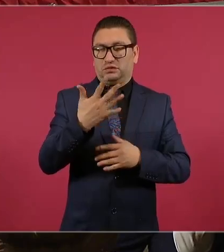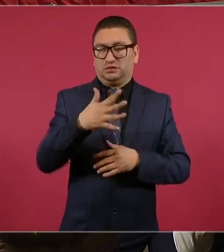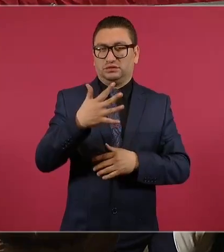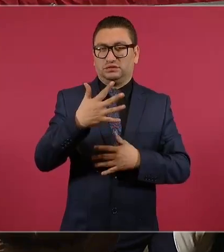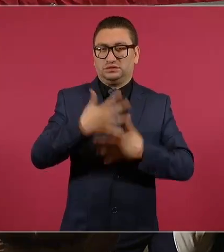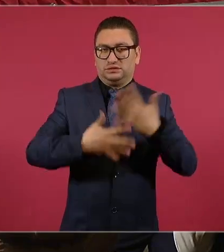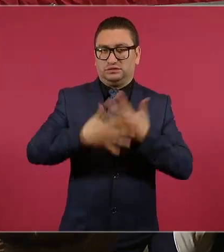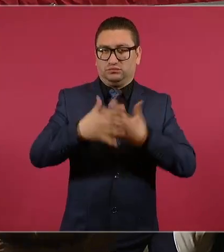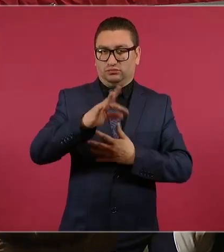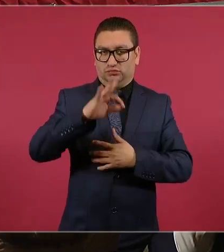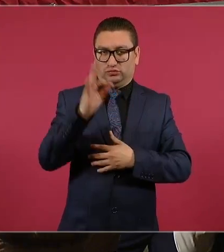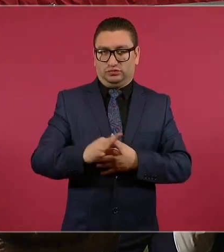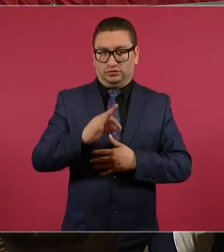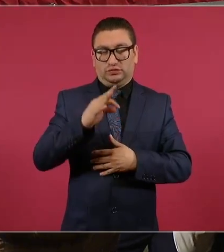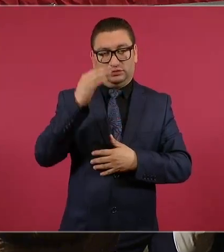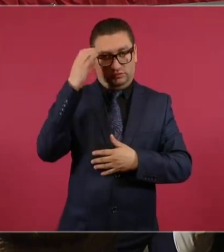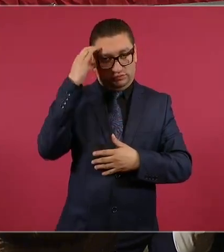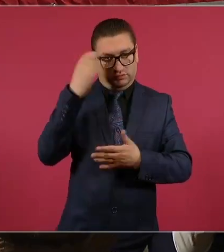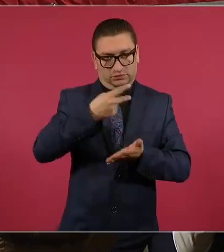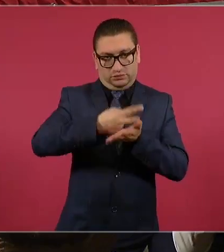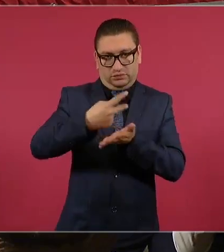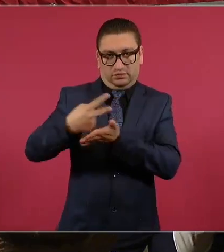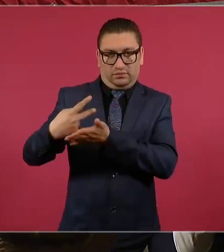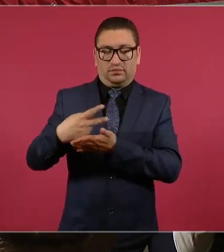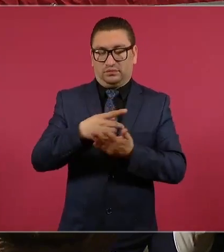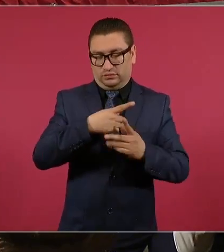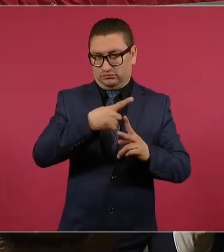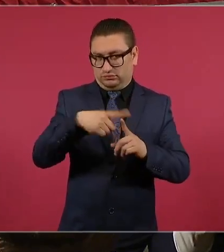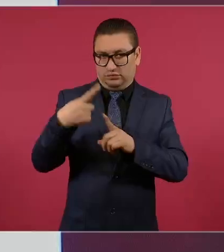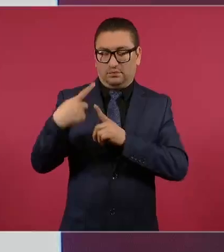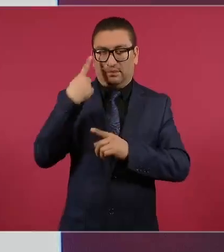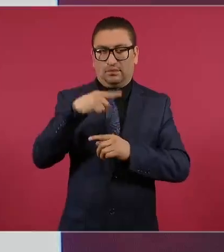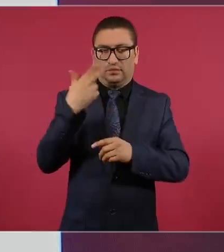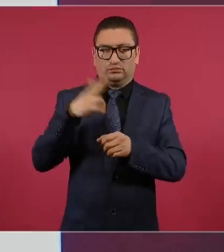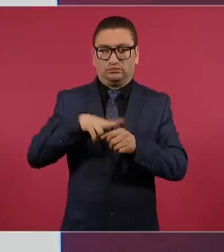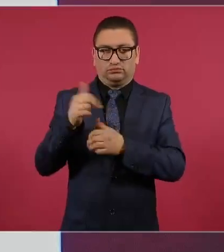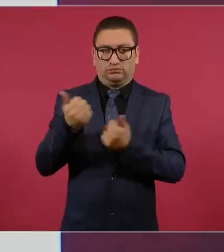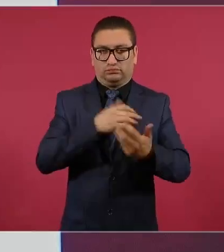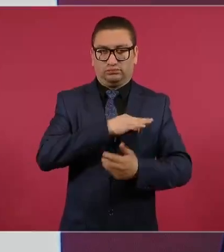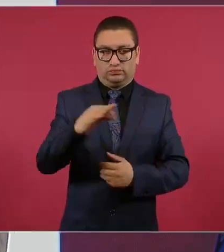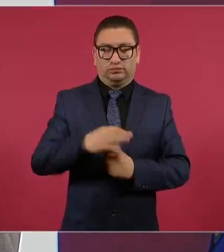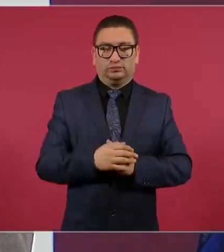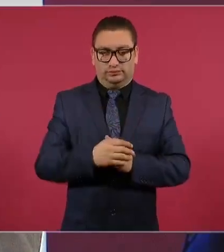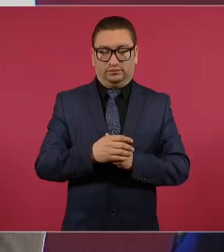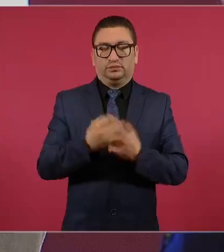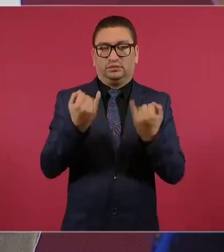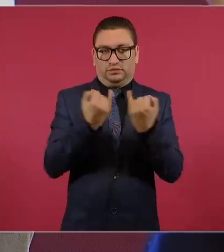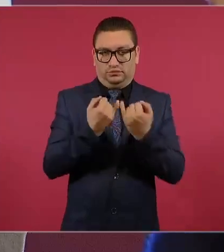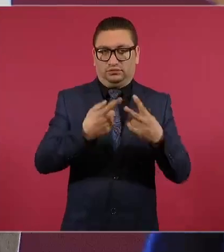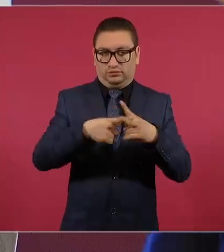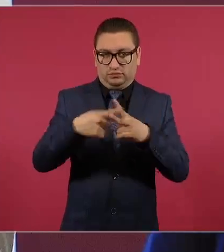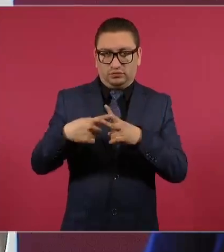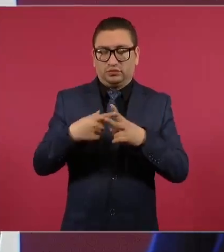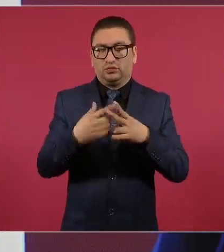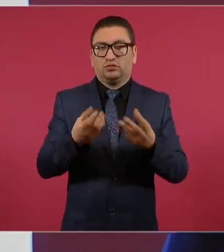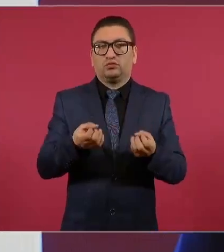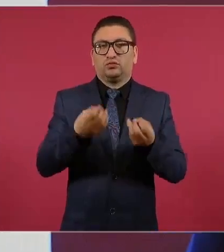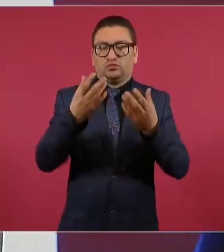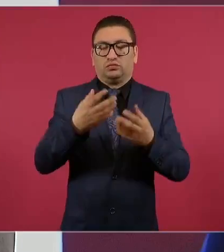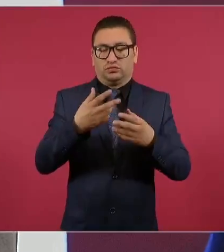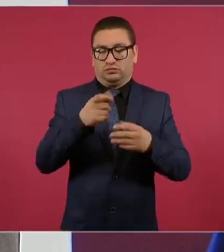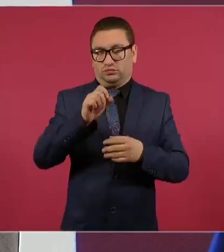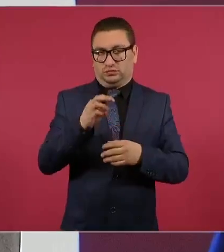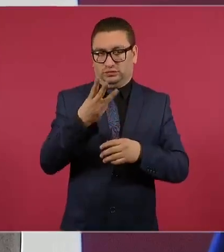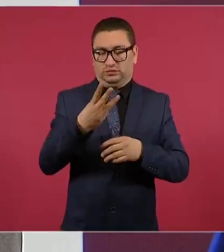15% el número de camas censables para la hospitalización. Además, el registro que tenemos del abasto de los